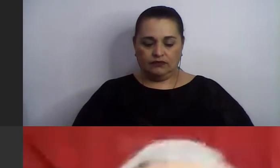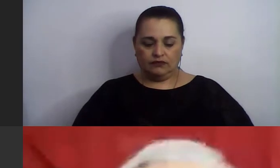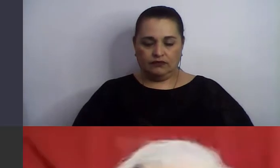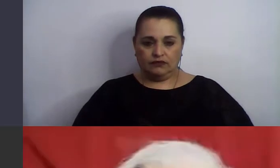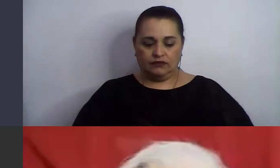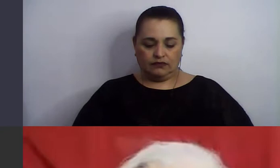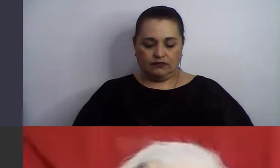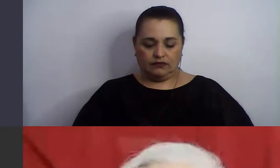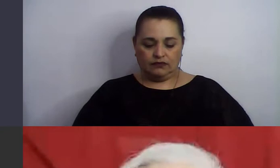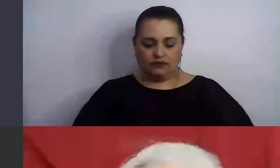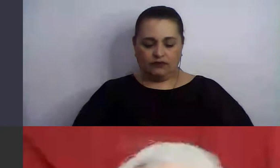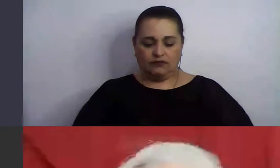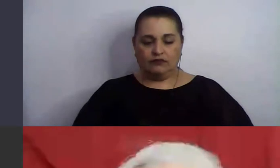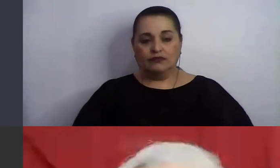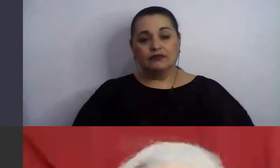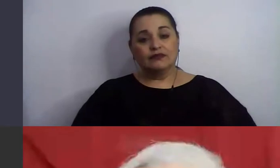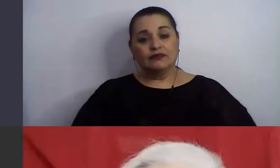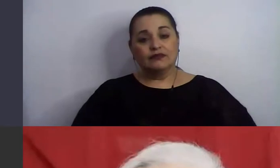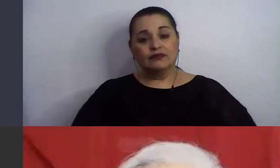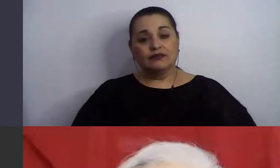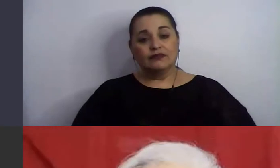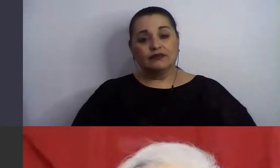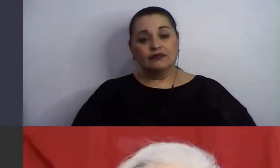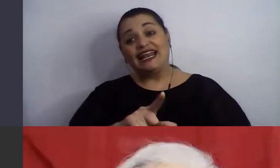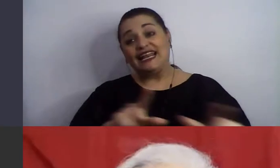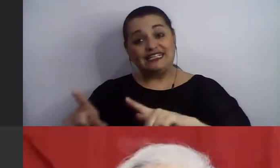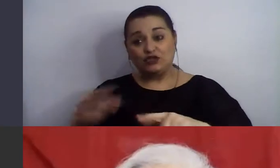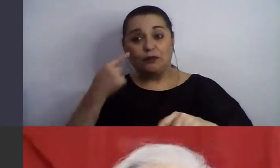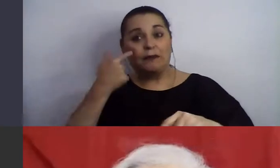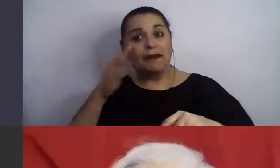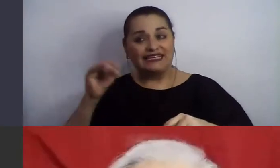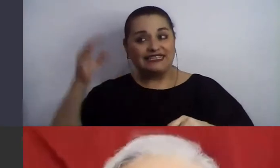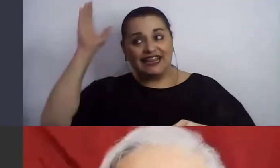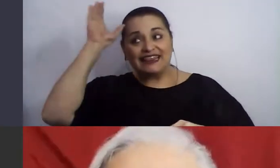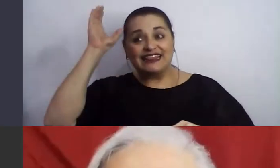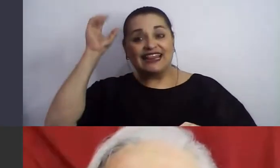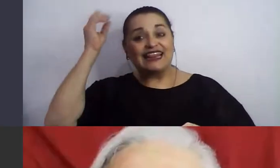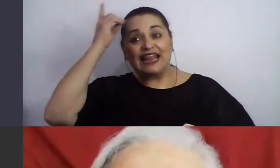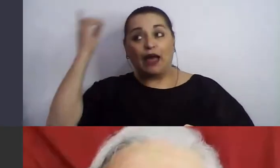Listo, me parece que ya tenemos a doña Damaris en la llamada. Sí,